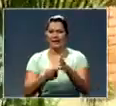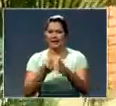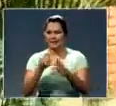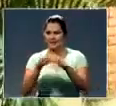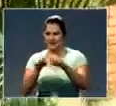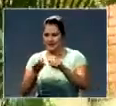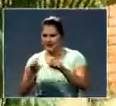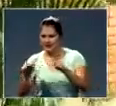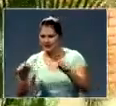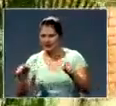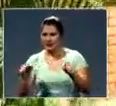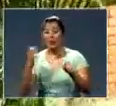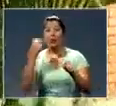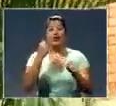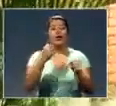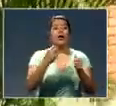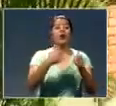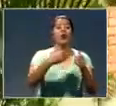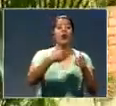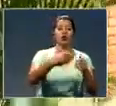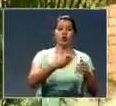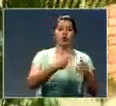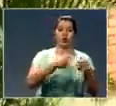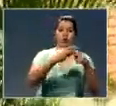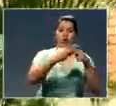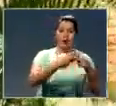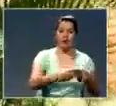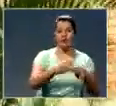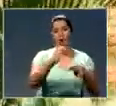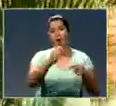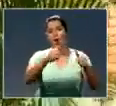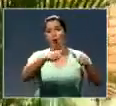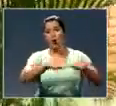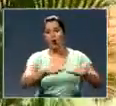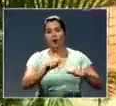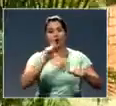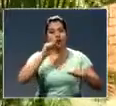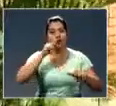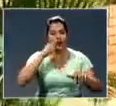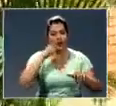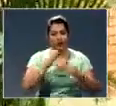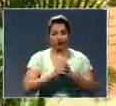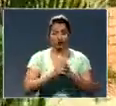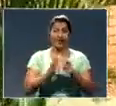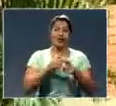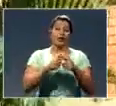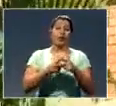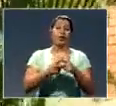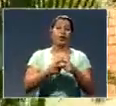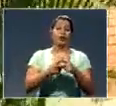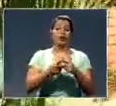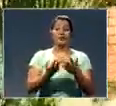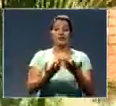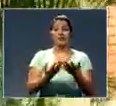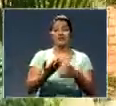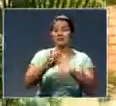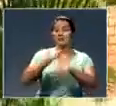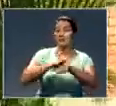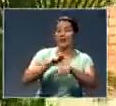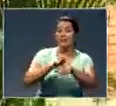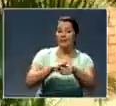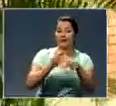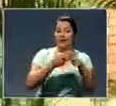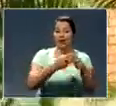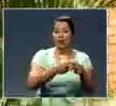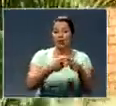por debajo de la mesa, como llamamos normalmente, para hacer elecciones no motivadas